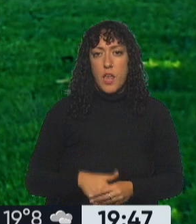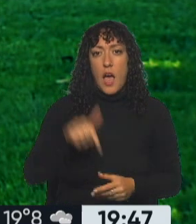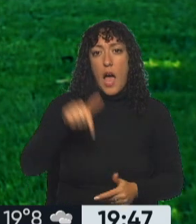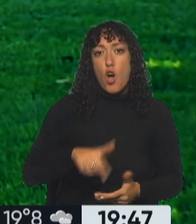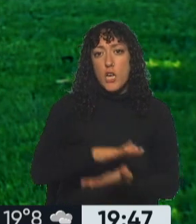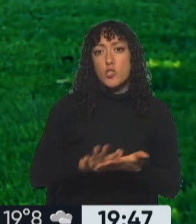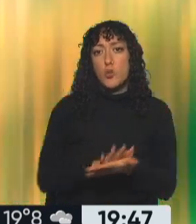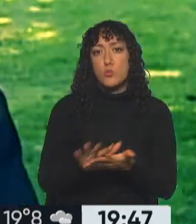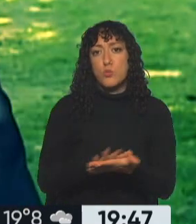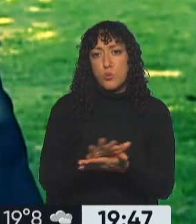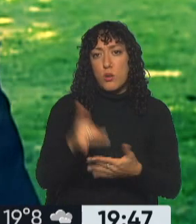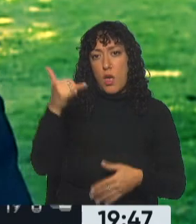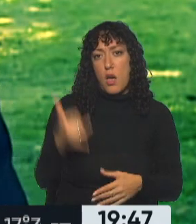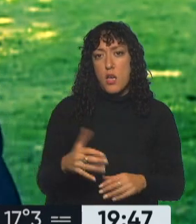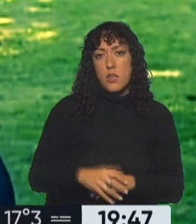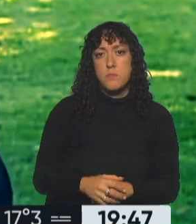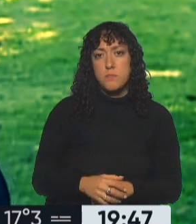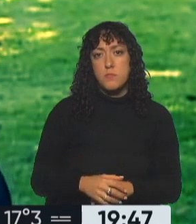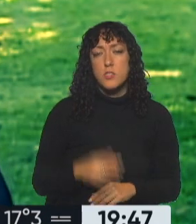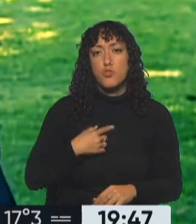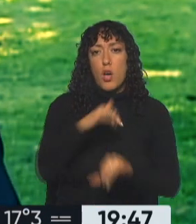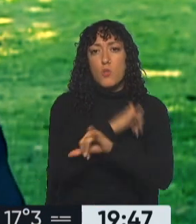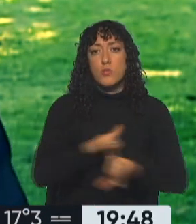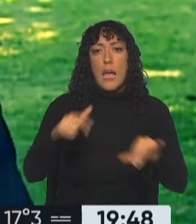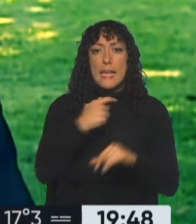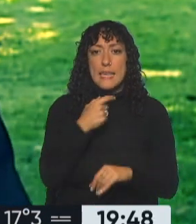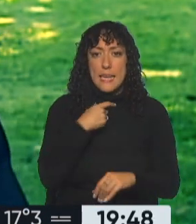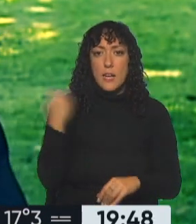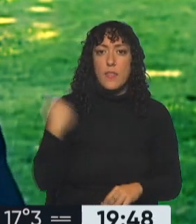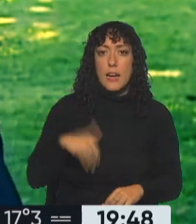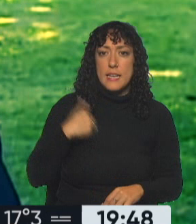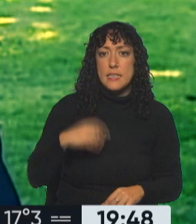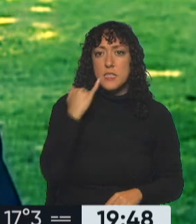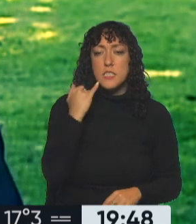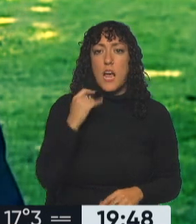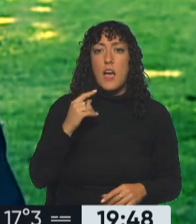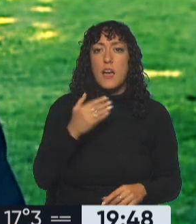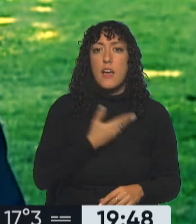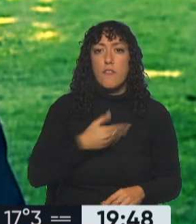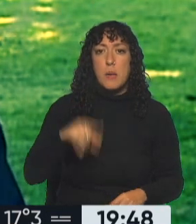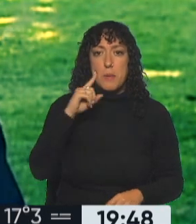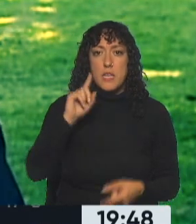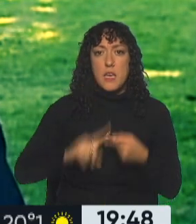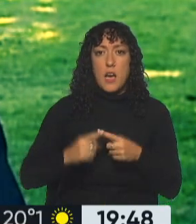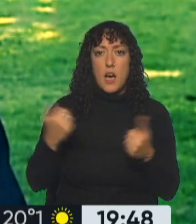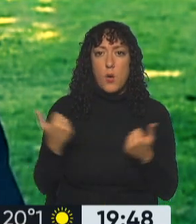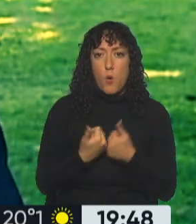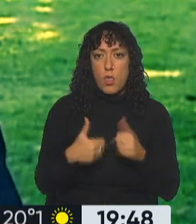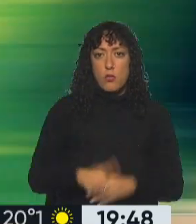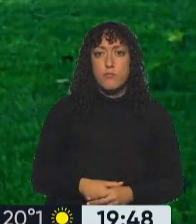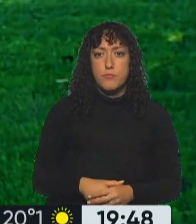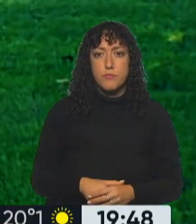tenemos una solución. Quiero anunciarles que el gobierno de la Argentina ha llegado a un acuerdo con el Fondo Monetario